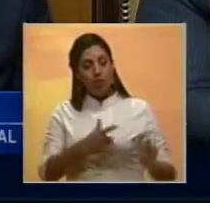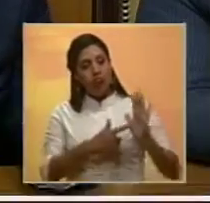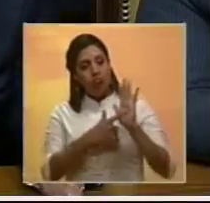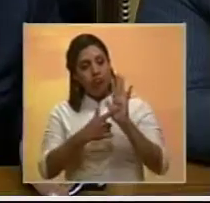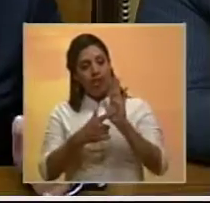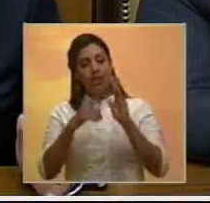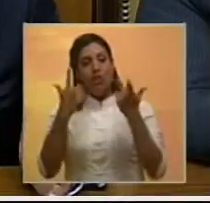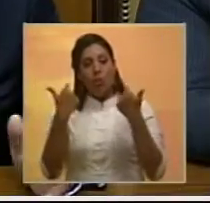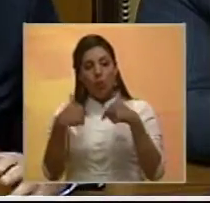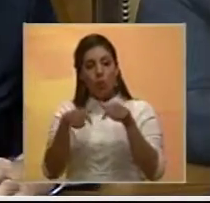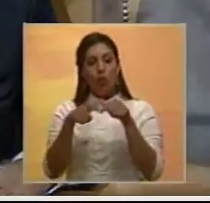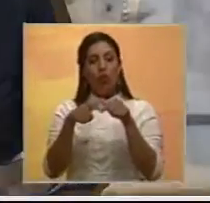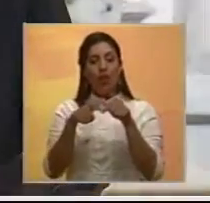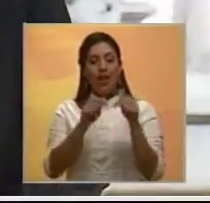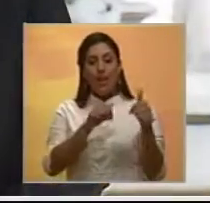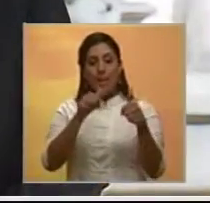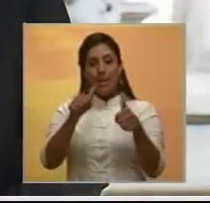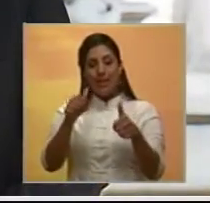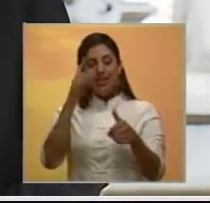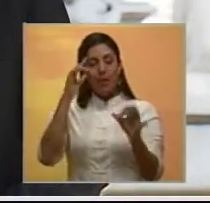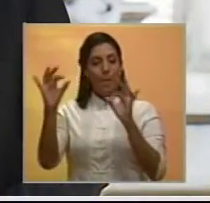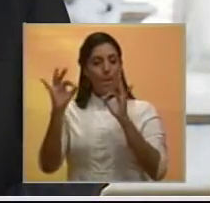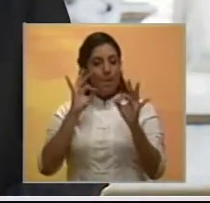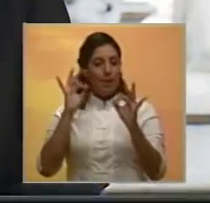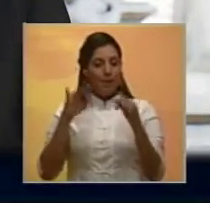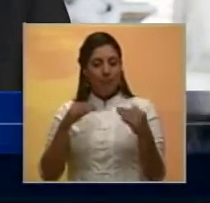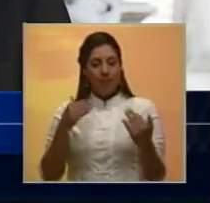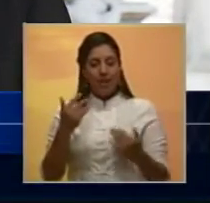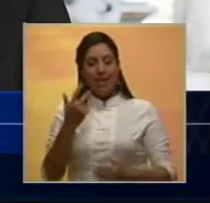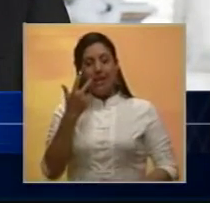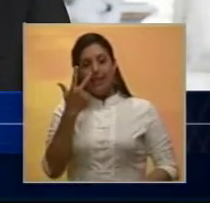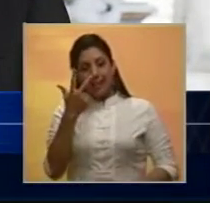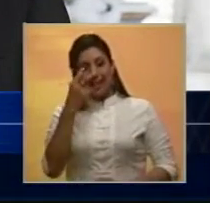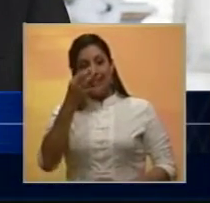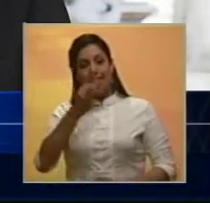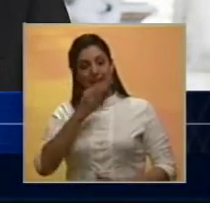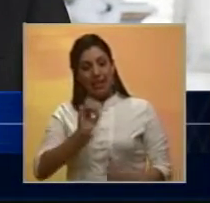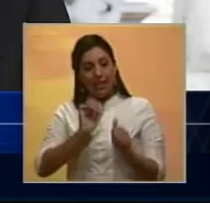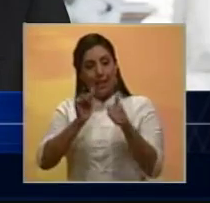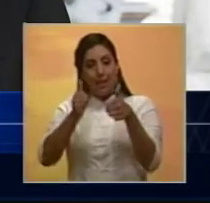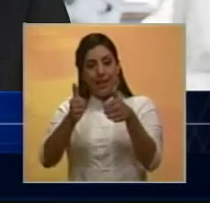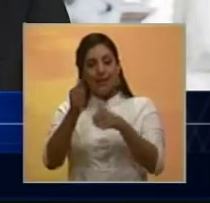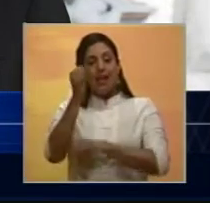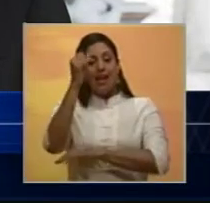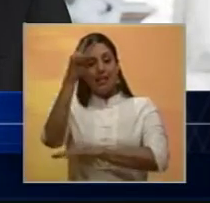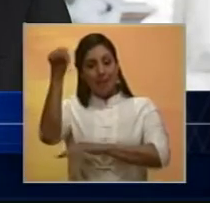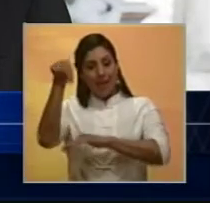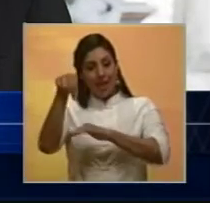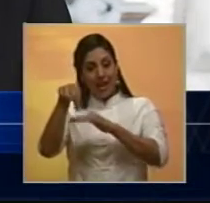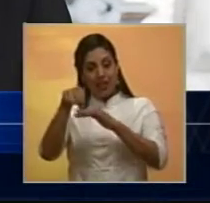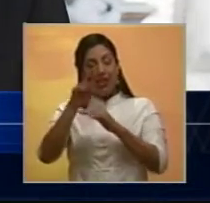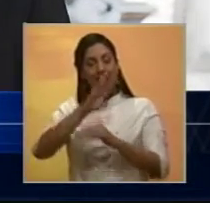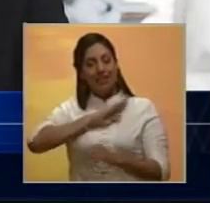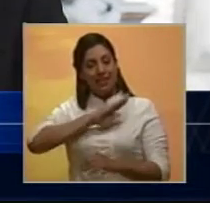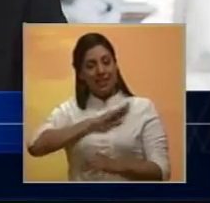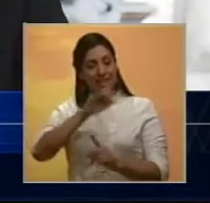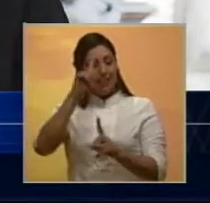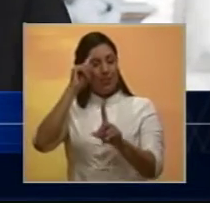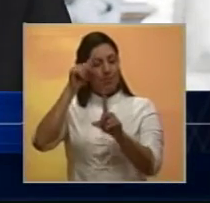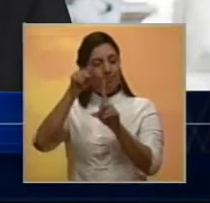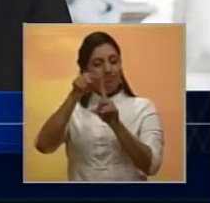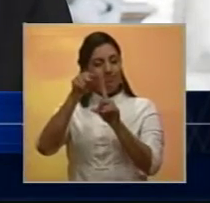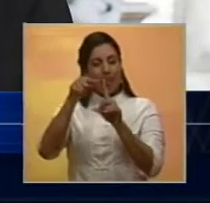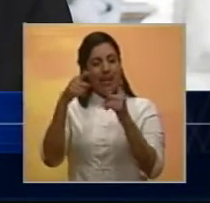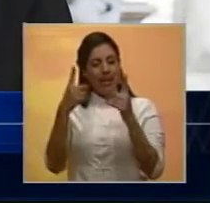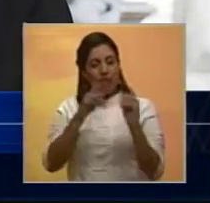destacar que en la sesión, cuyo inicio está previsto para las 3 de la tarde, la Asamblea Nacional tiene como primer